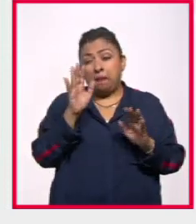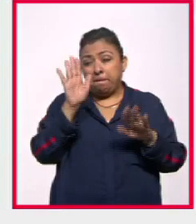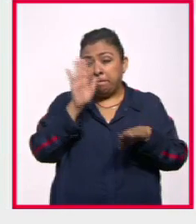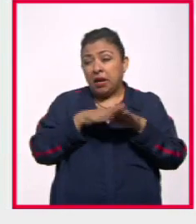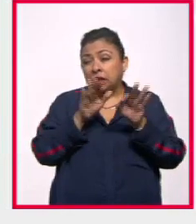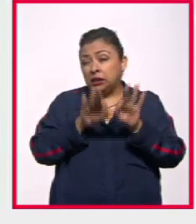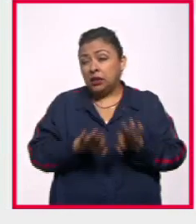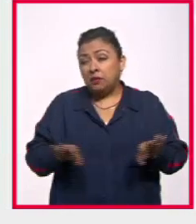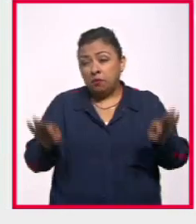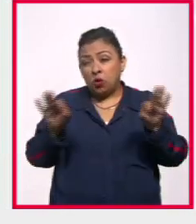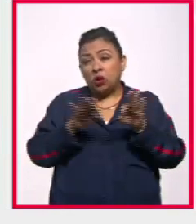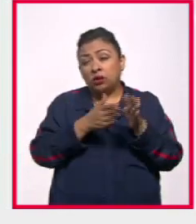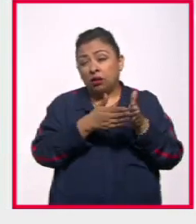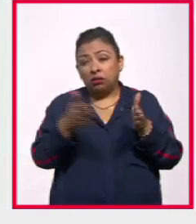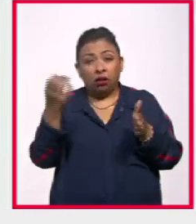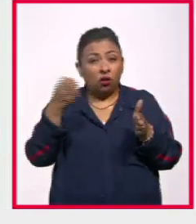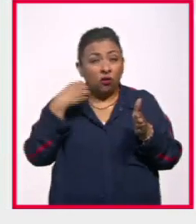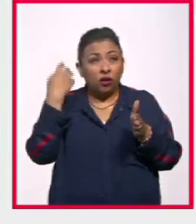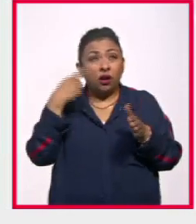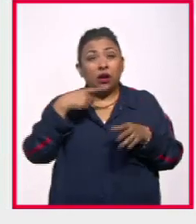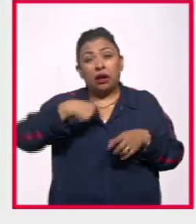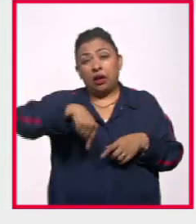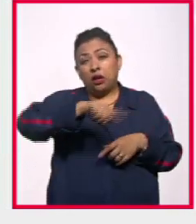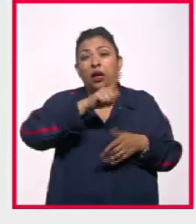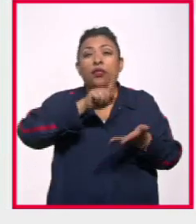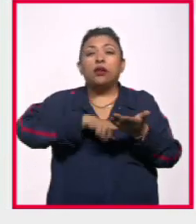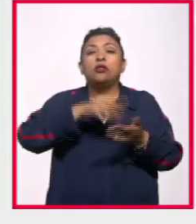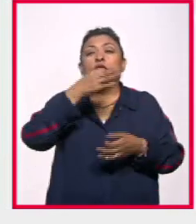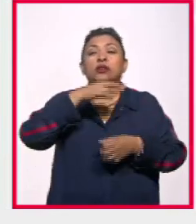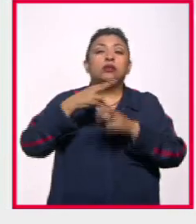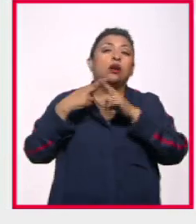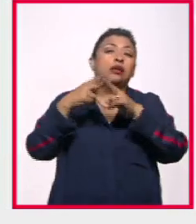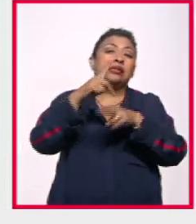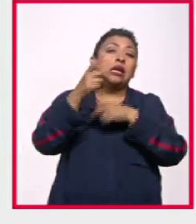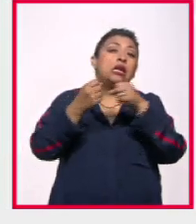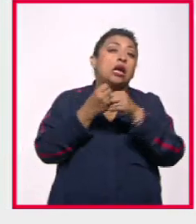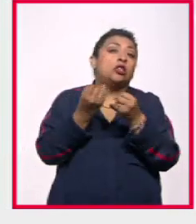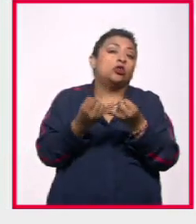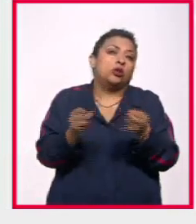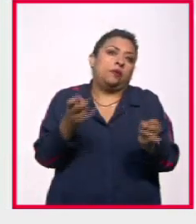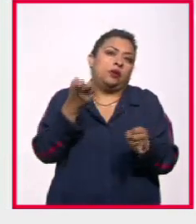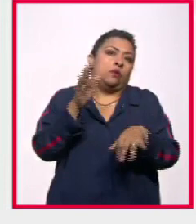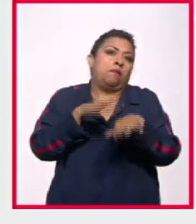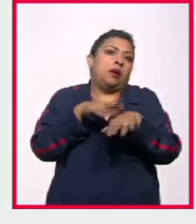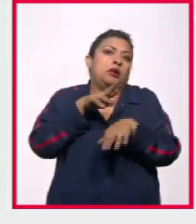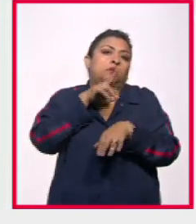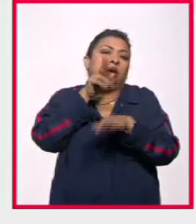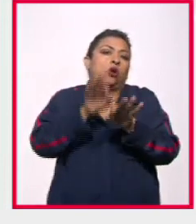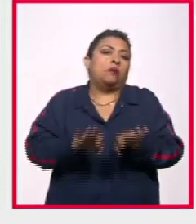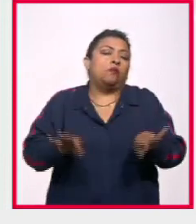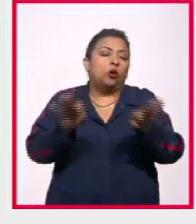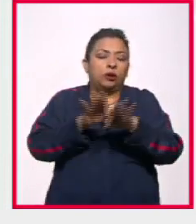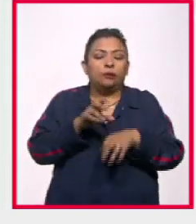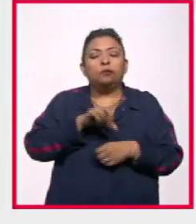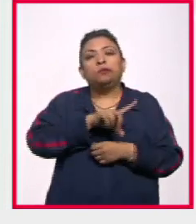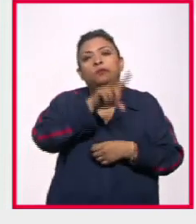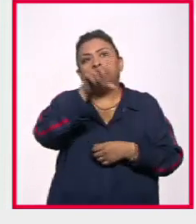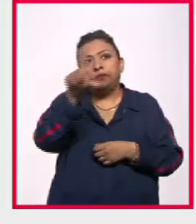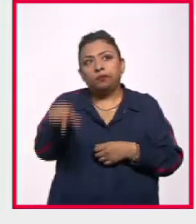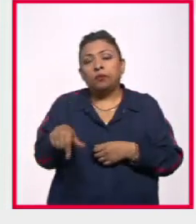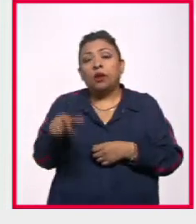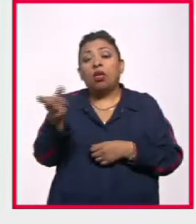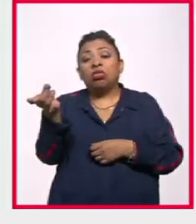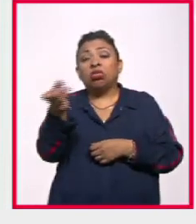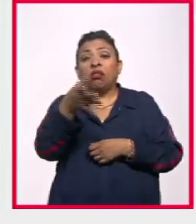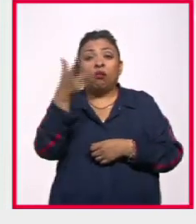importante, fue el ofrecido por ellos durante los festejos del centenario de la independencia. Pero una vez caído Porfirio